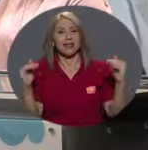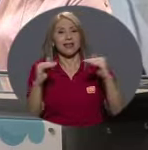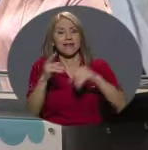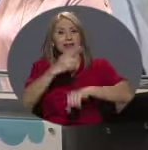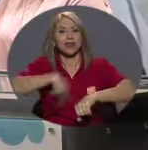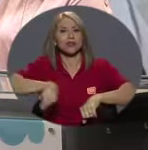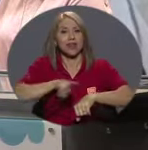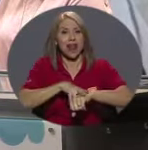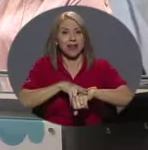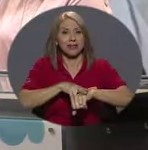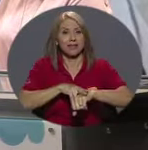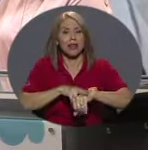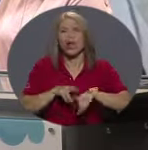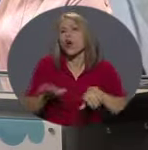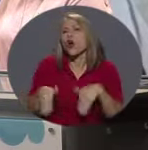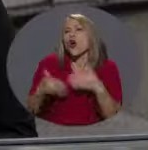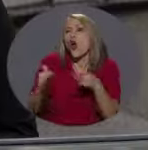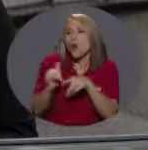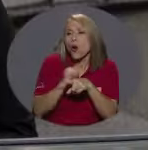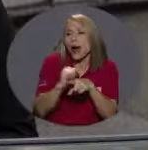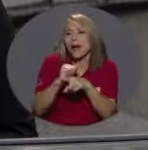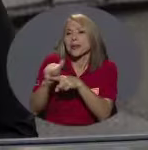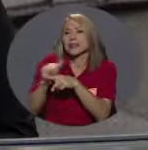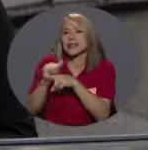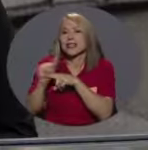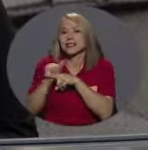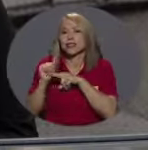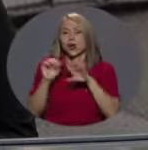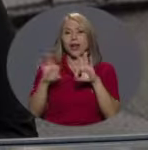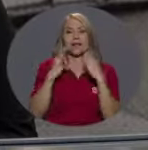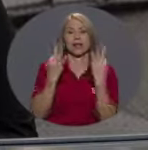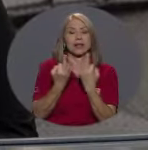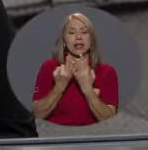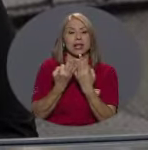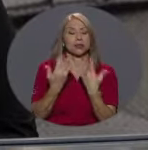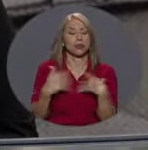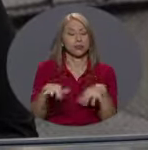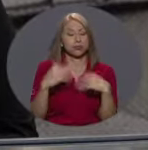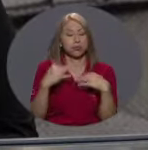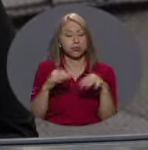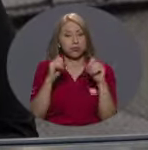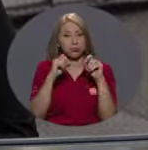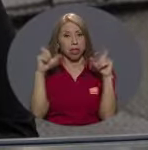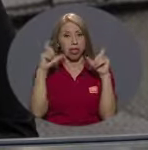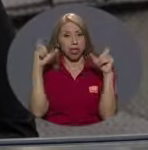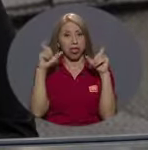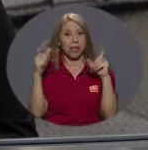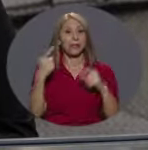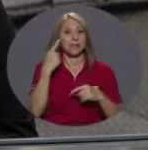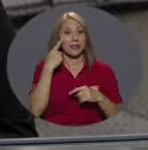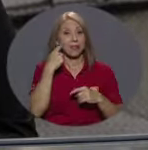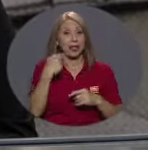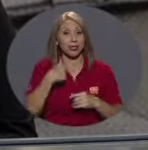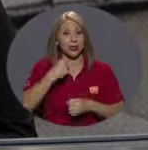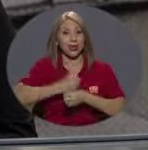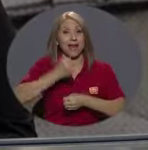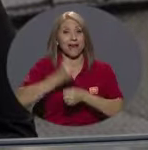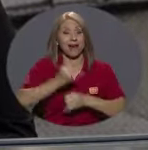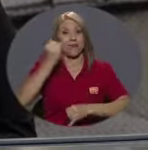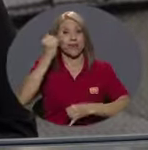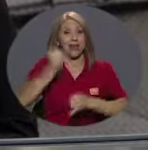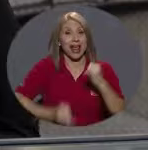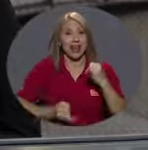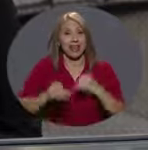brindar capacitación a nivel familiar. El impacto es impresionante. Por ejemplo, la experiencia que yo tengo desde el trabajo final de maestría, que era